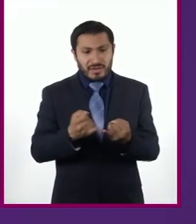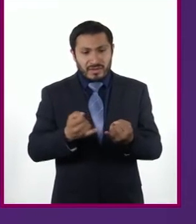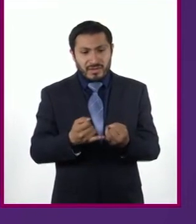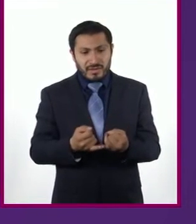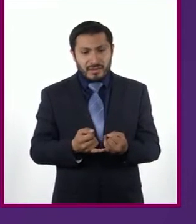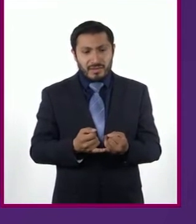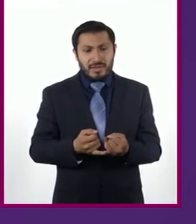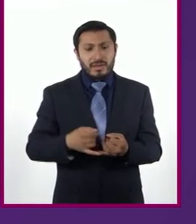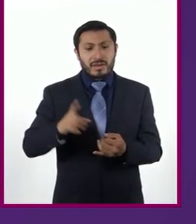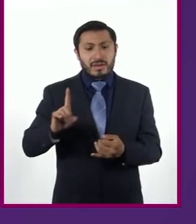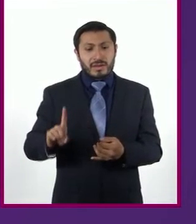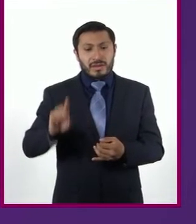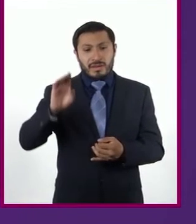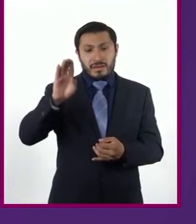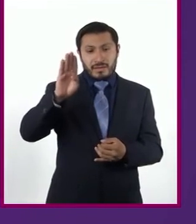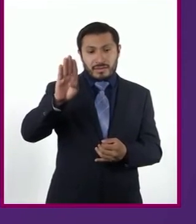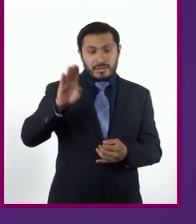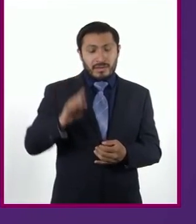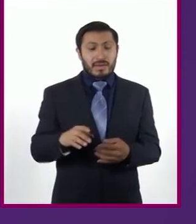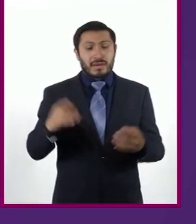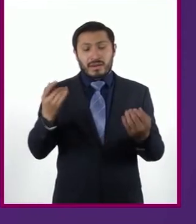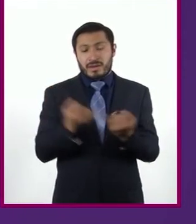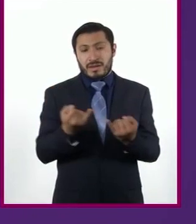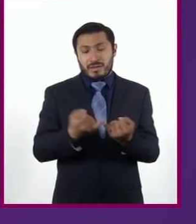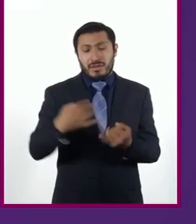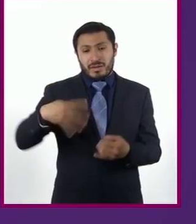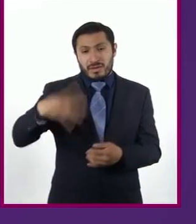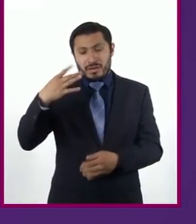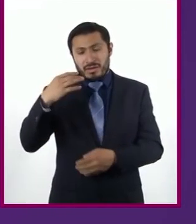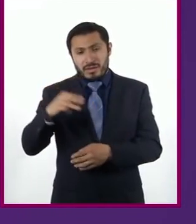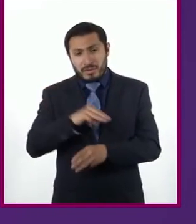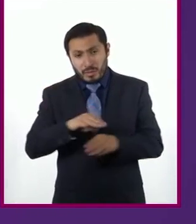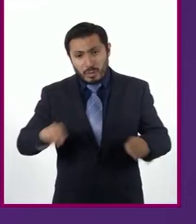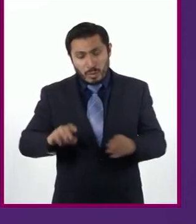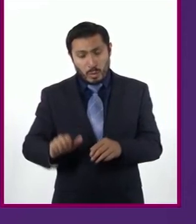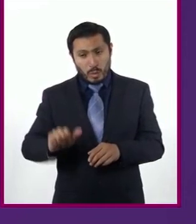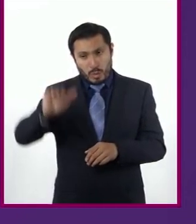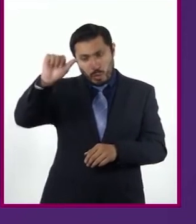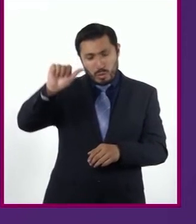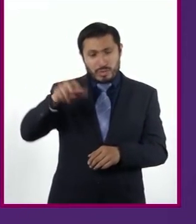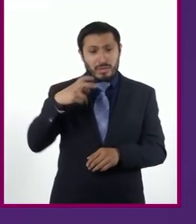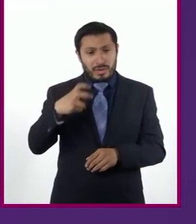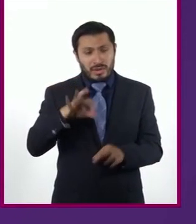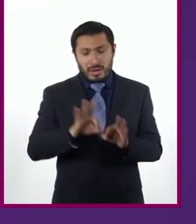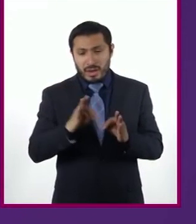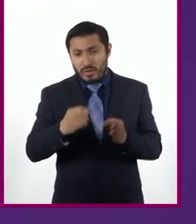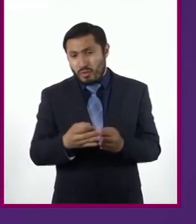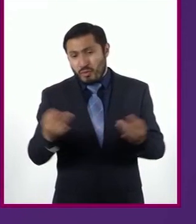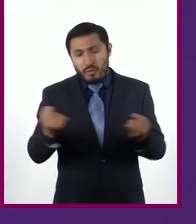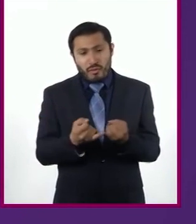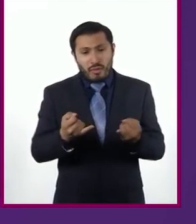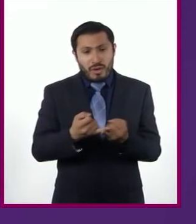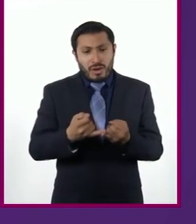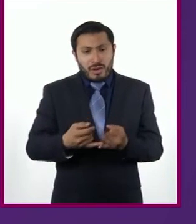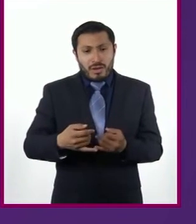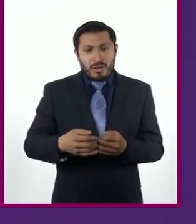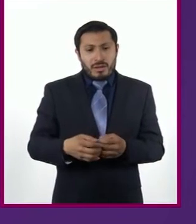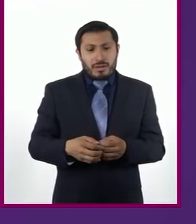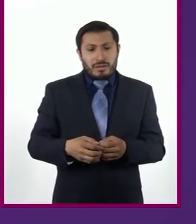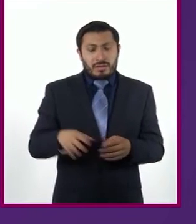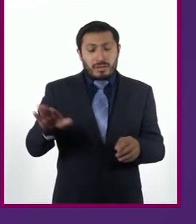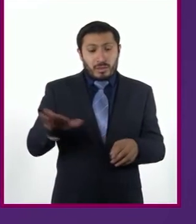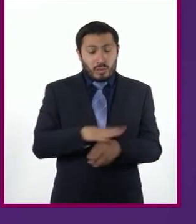segmento DB, que tiene una medida de 14 metros. Y esta expresión es igual, por semejanza